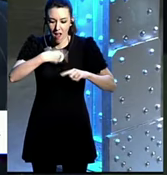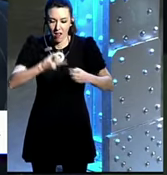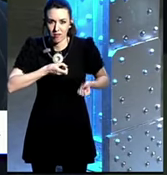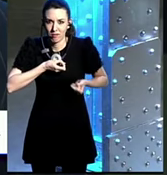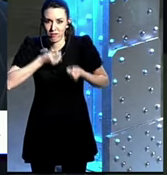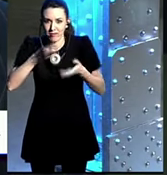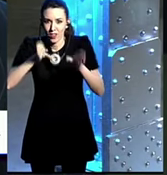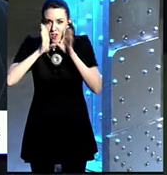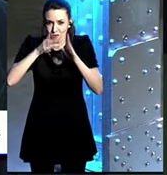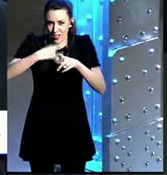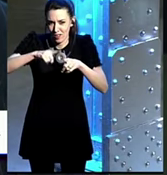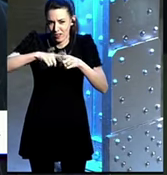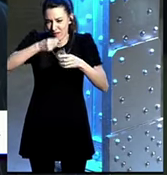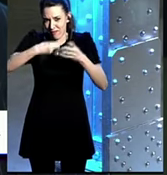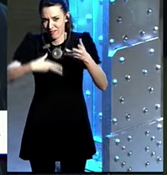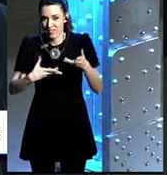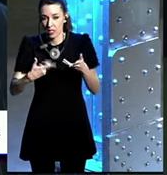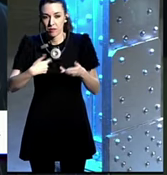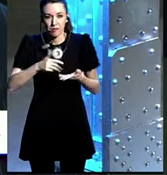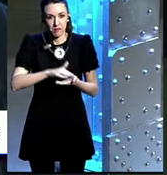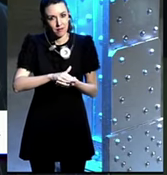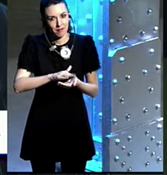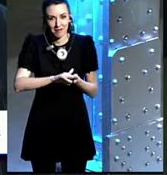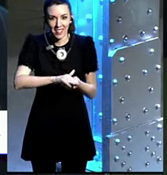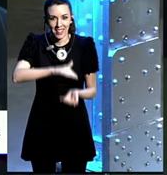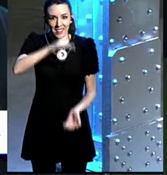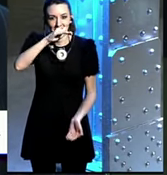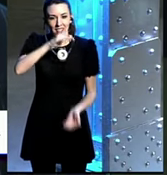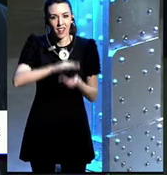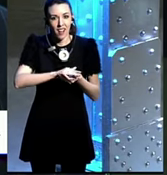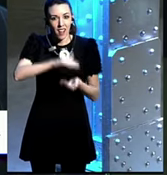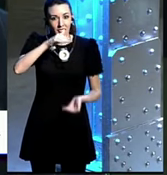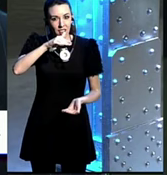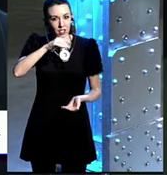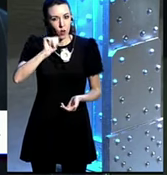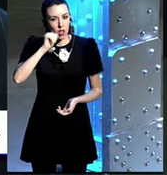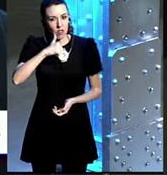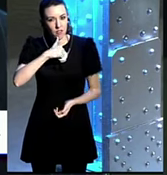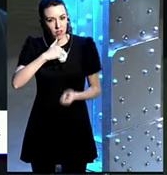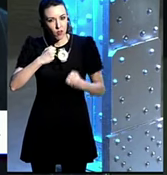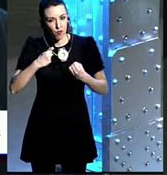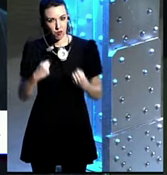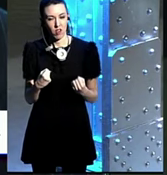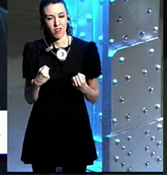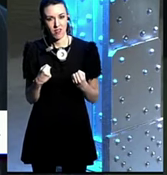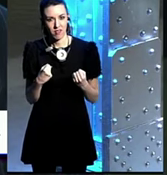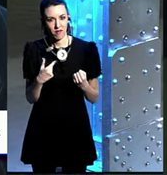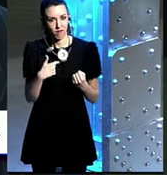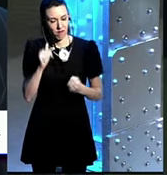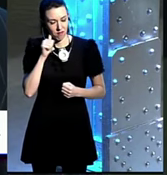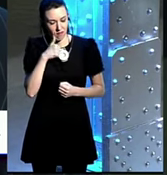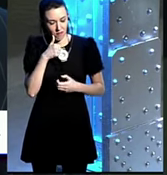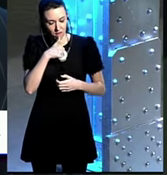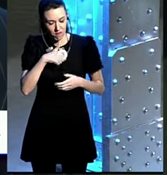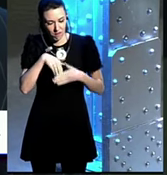el hacerlo. Yo crecí con un gran secreto. Y de